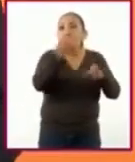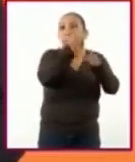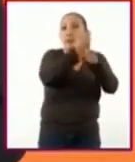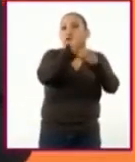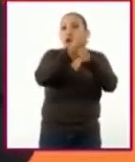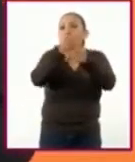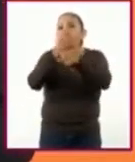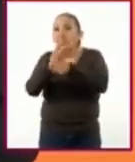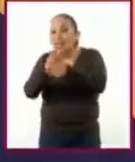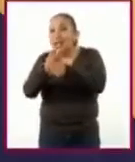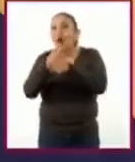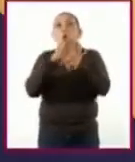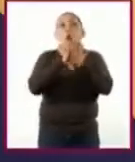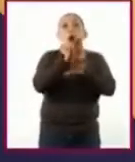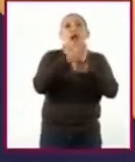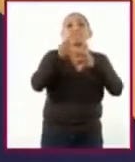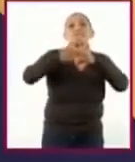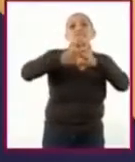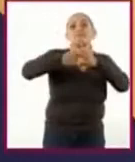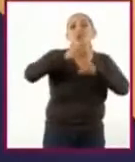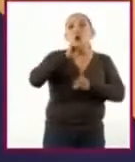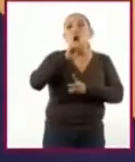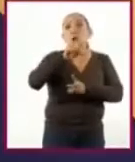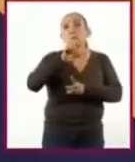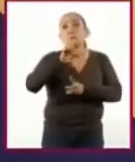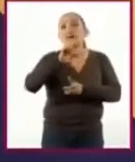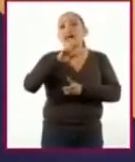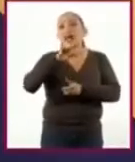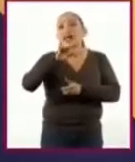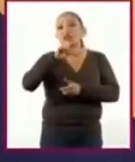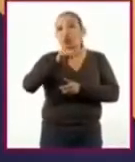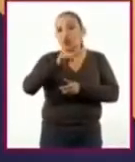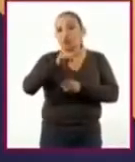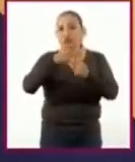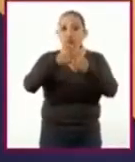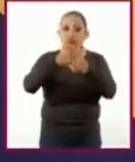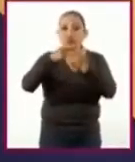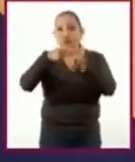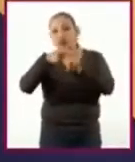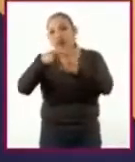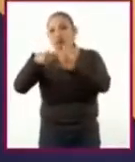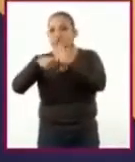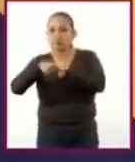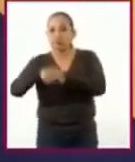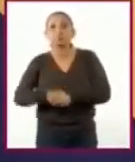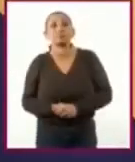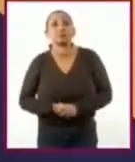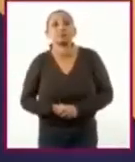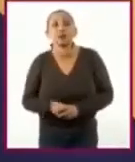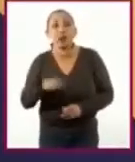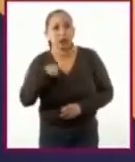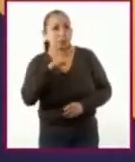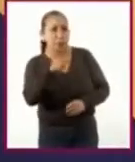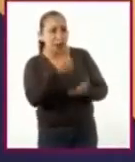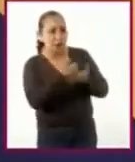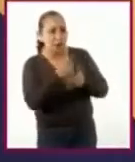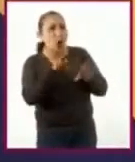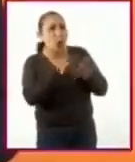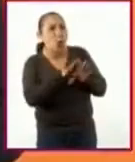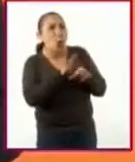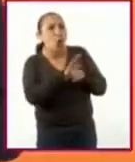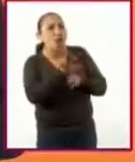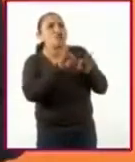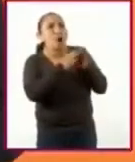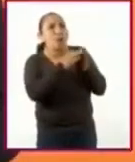correcto para resolverlas. Maestra Leti, ¿qué le parece si nos ayuda a verificar cuál es la correcta jerarquía de